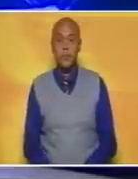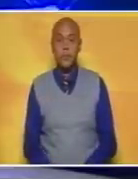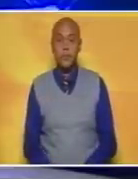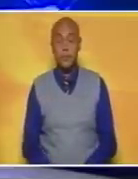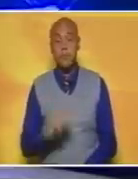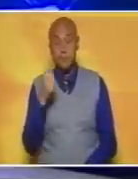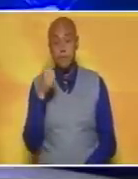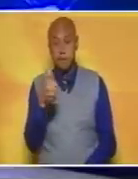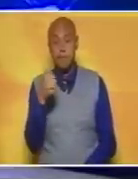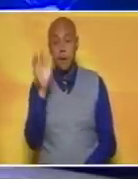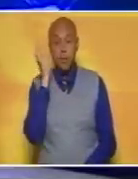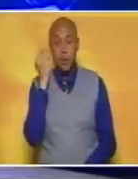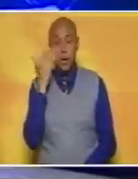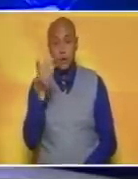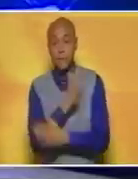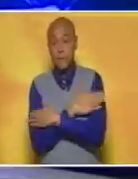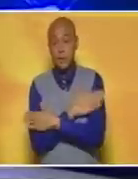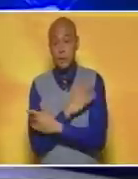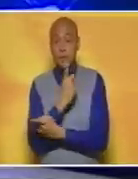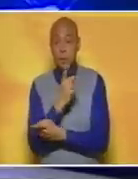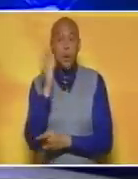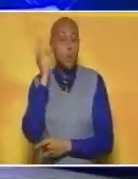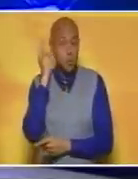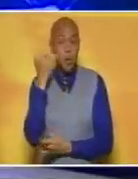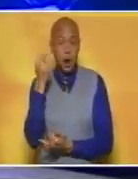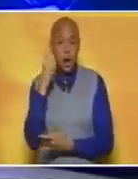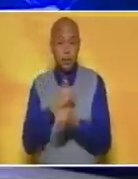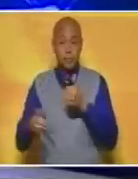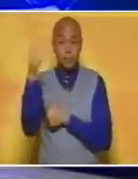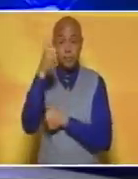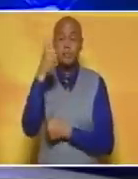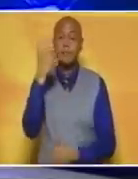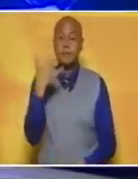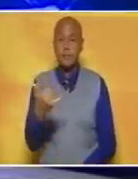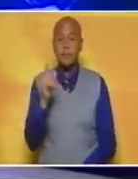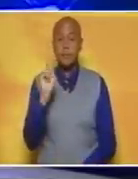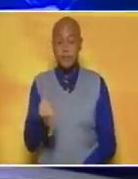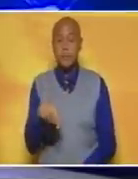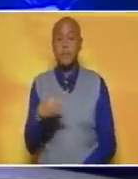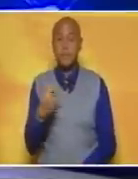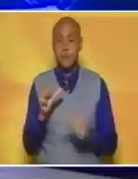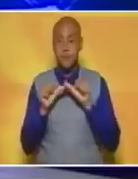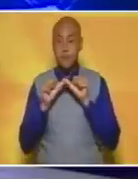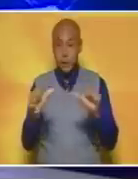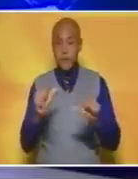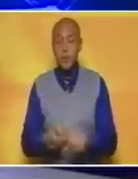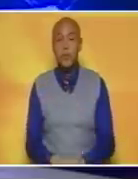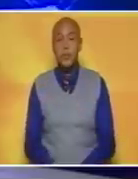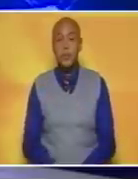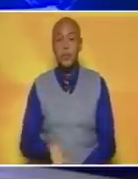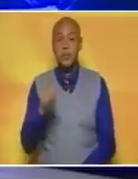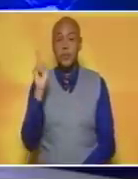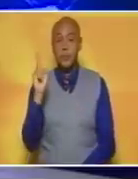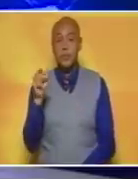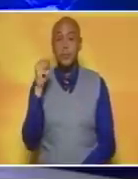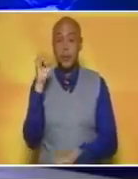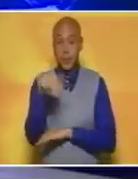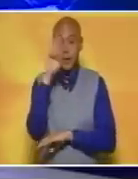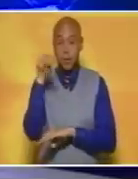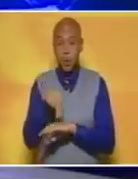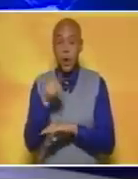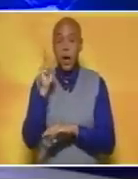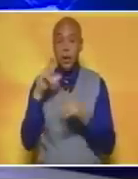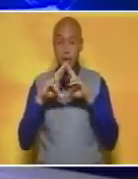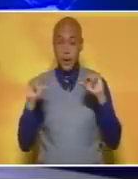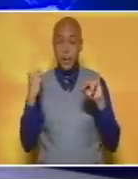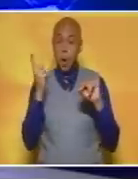Qué bien por Jessica y Cristina. Las mujeres en la altura. Así es, y en el espacio, continuamos. La Asamblea Nacional de Nicaragua,